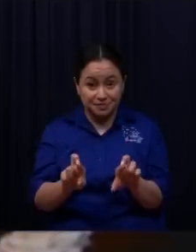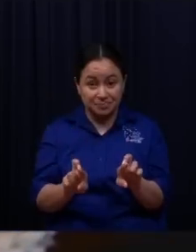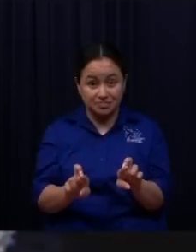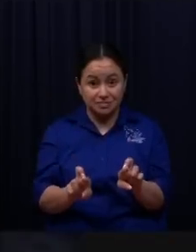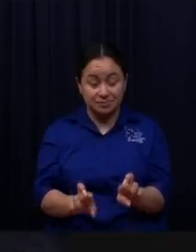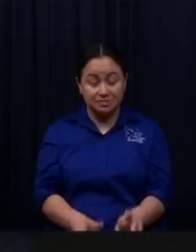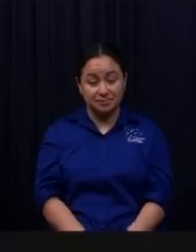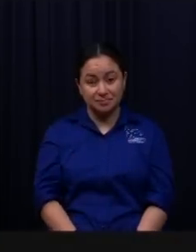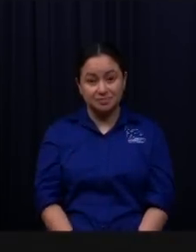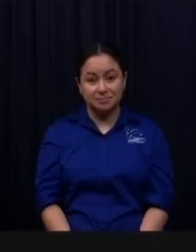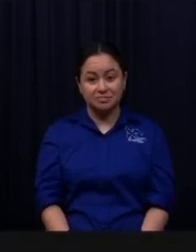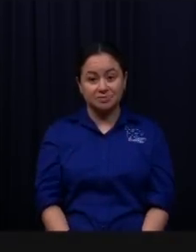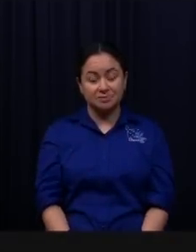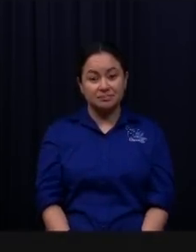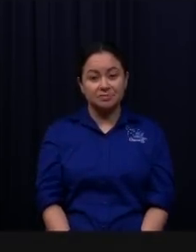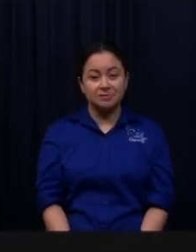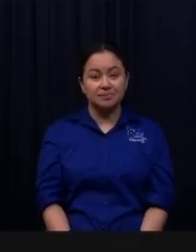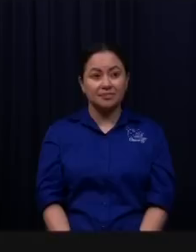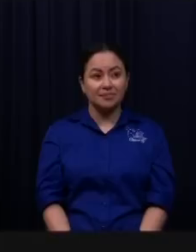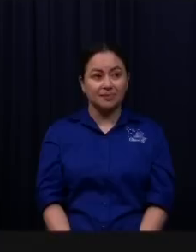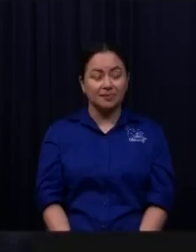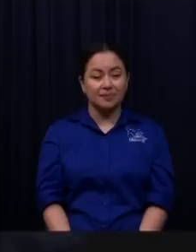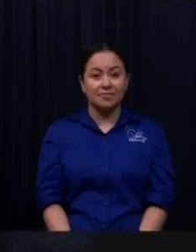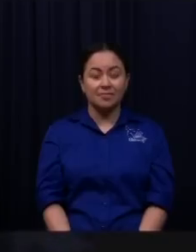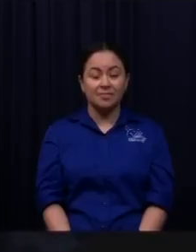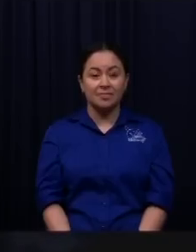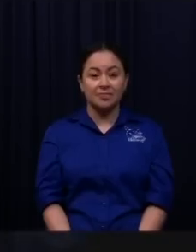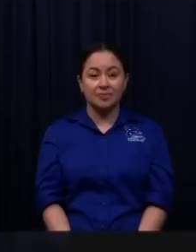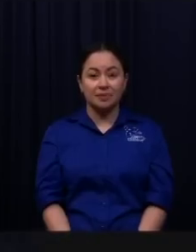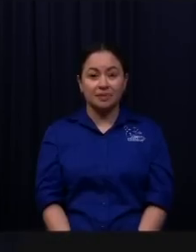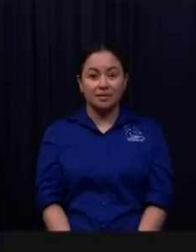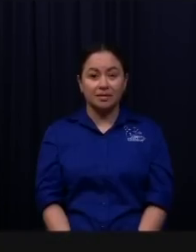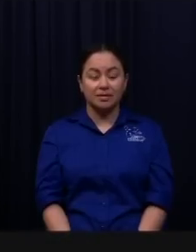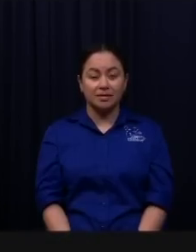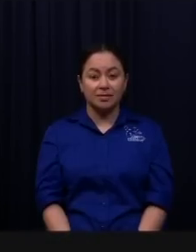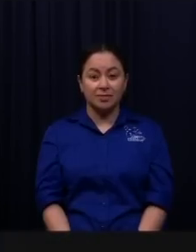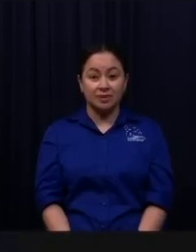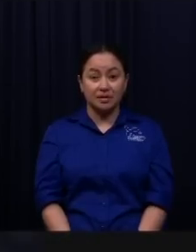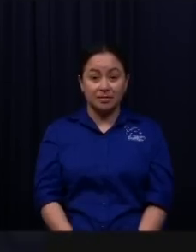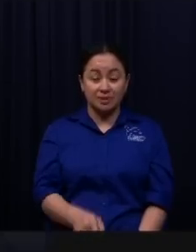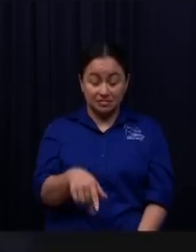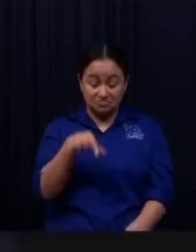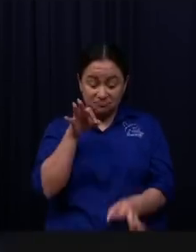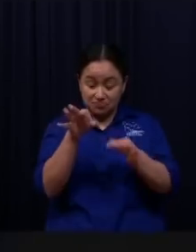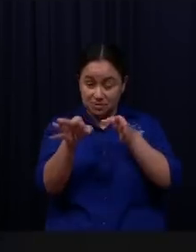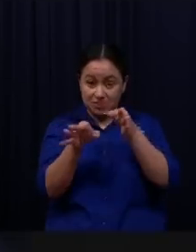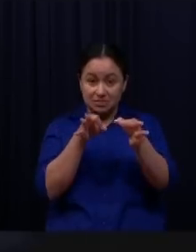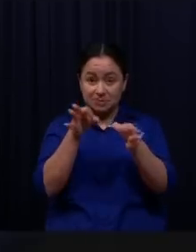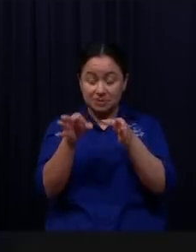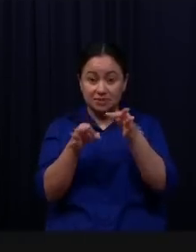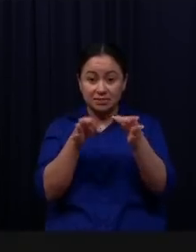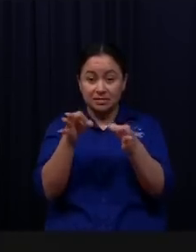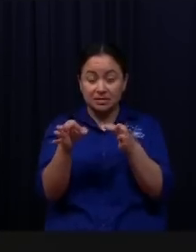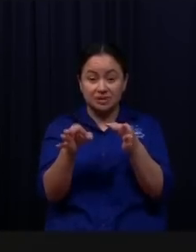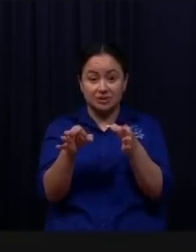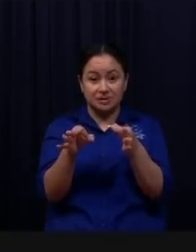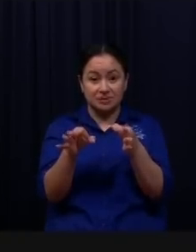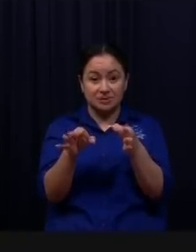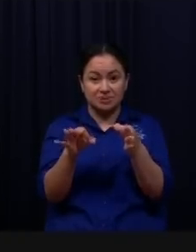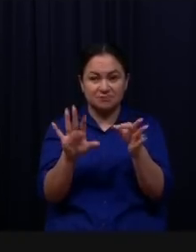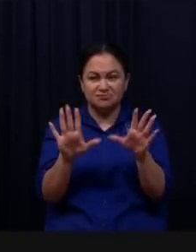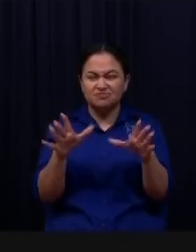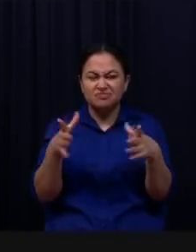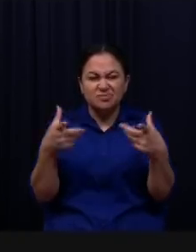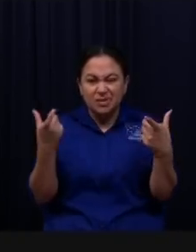Impresionante, ¿verdad? Y entonces él les empieza a explicar en la epístola a los hebreos cómo era